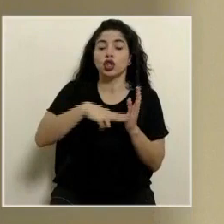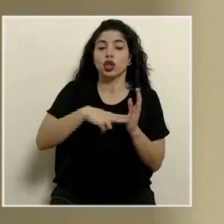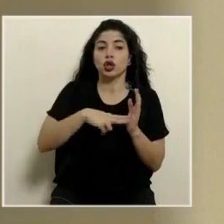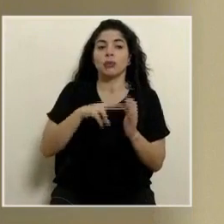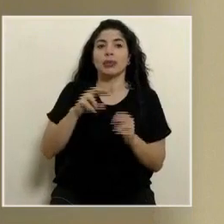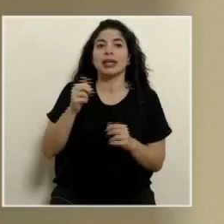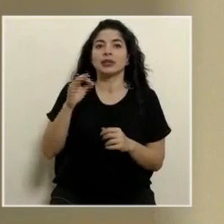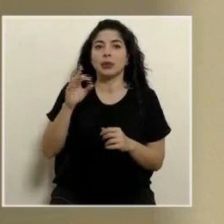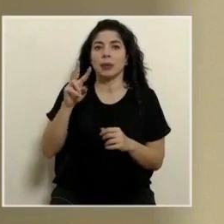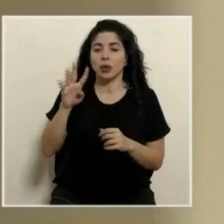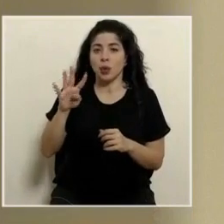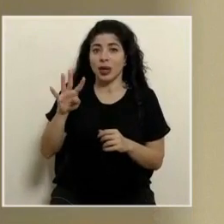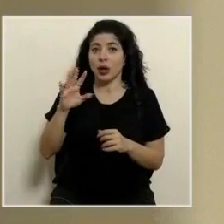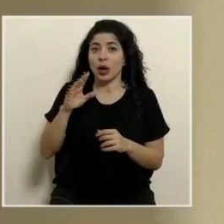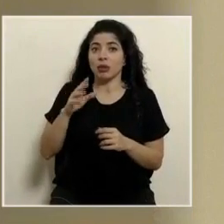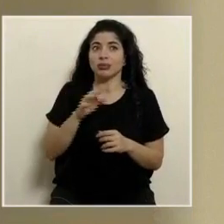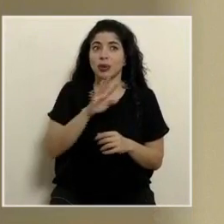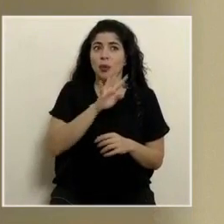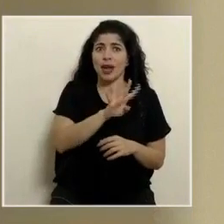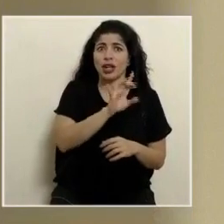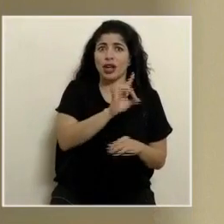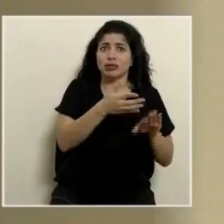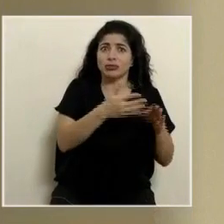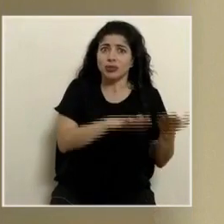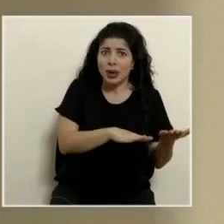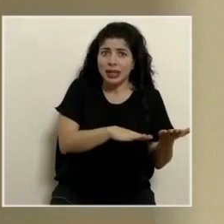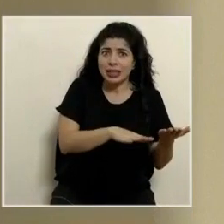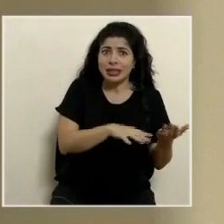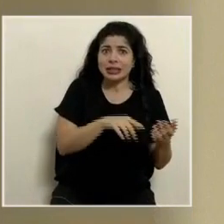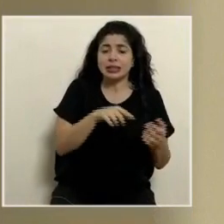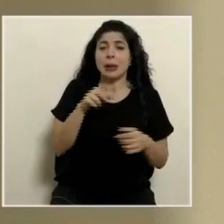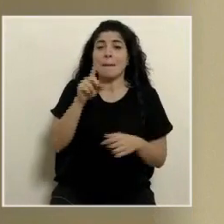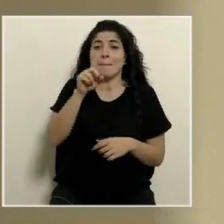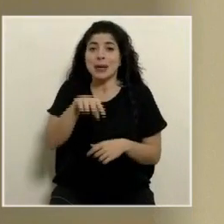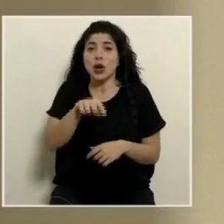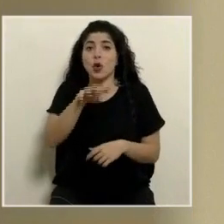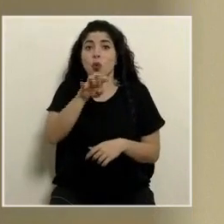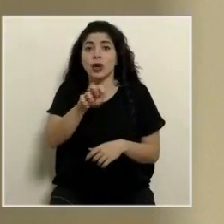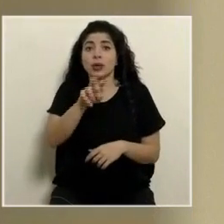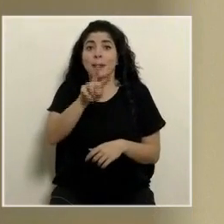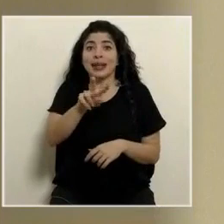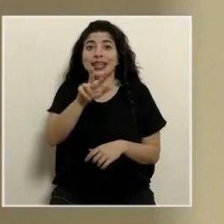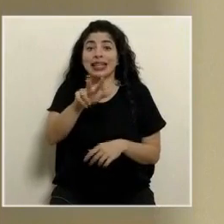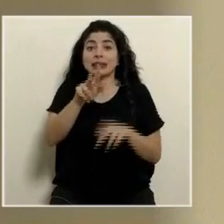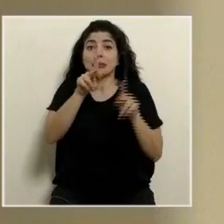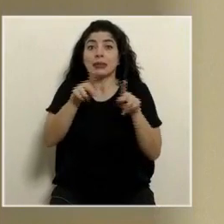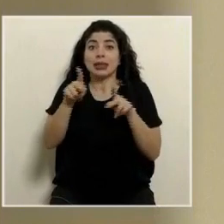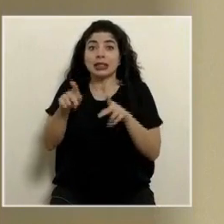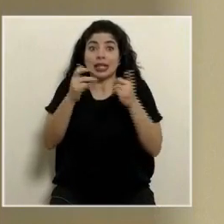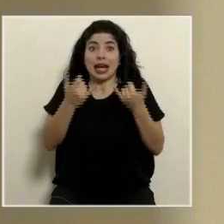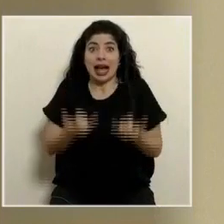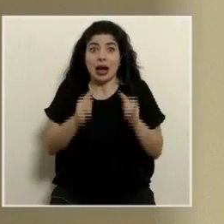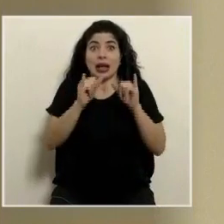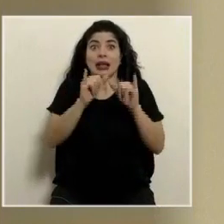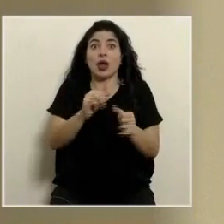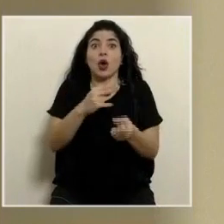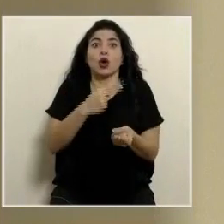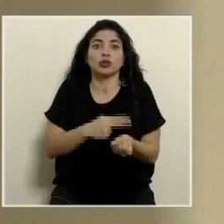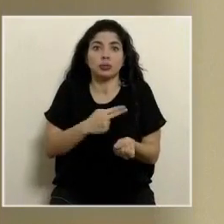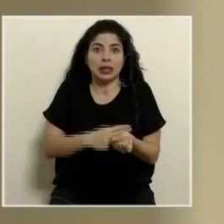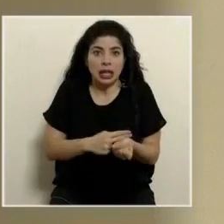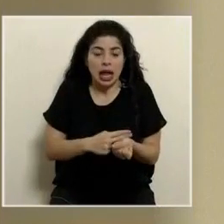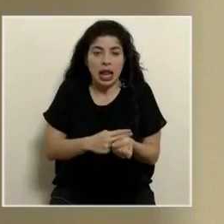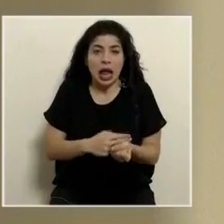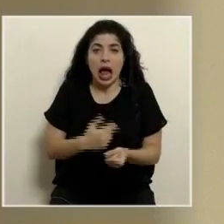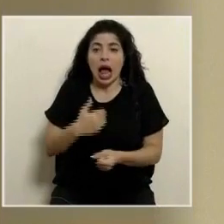2.294 casos, tenemos 48 fallecimientos, se mantienen 1.423 personas hospitalizadas,